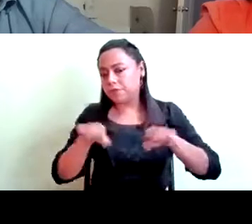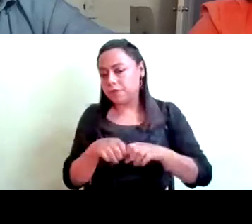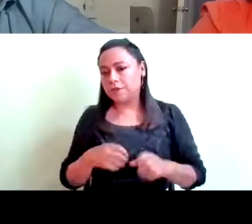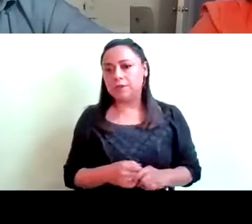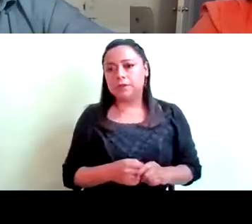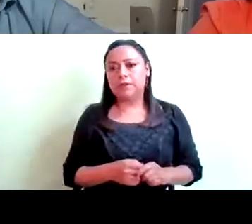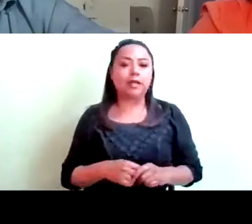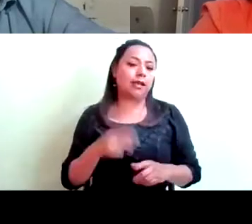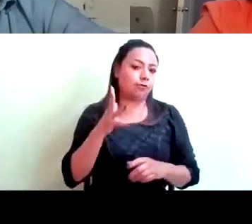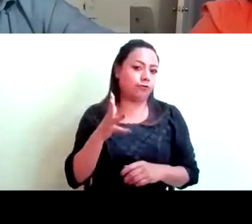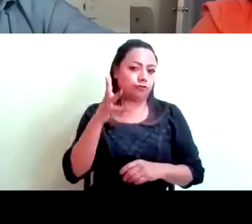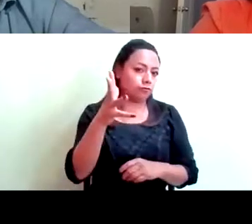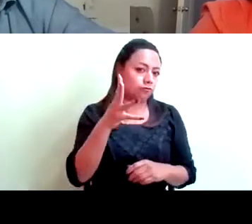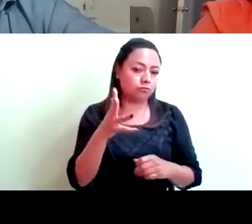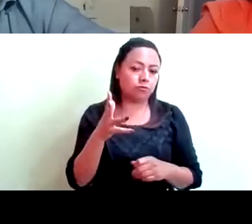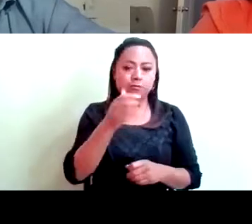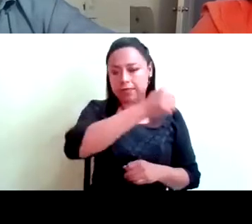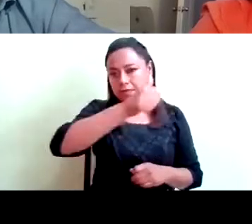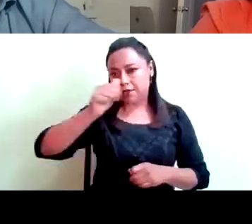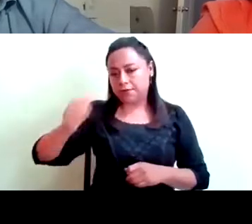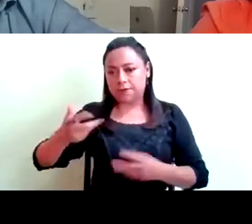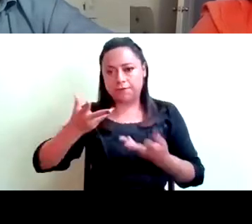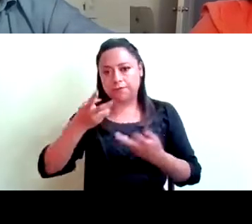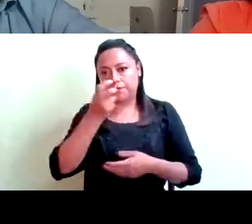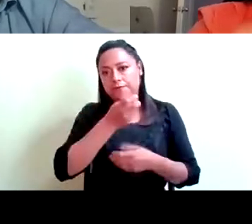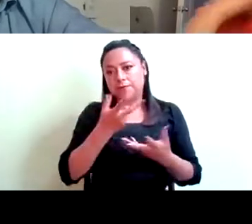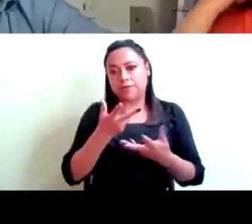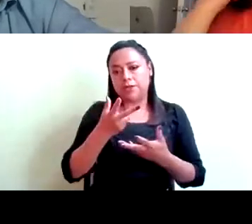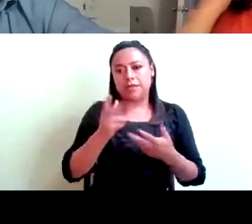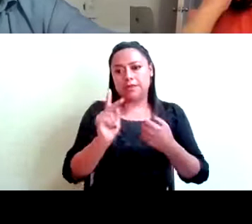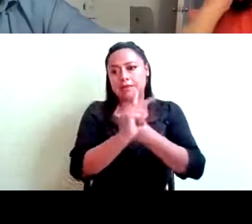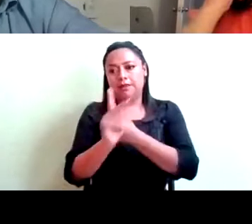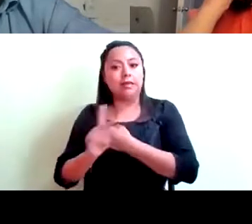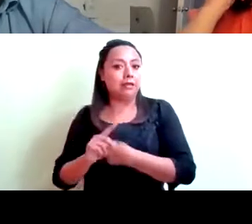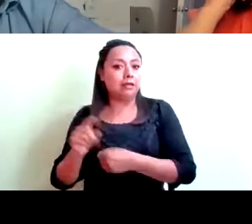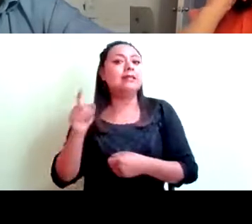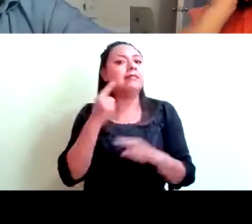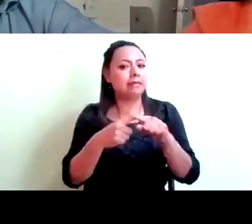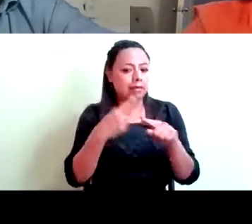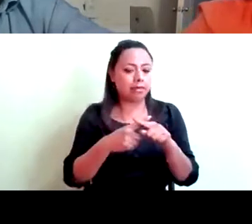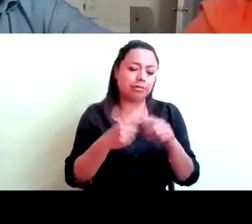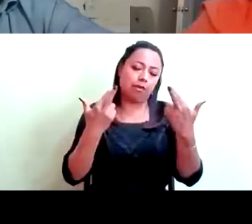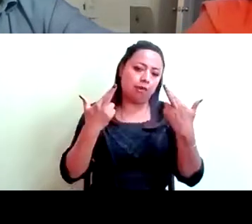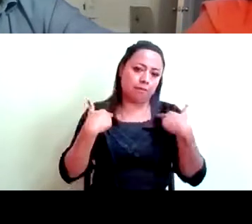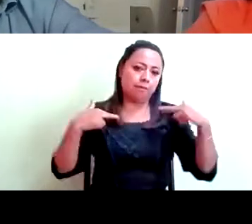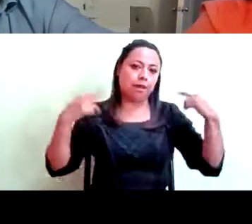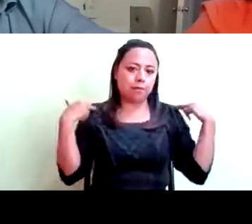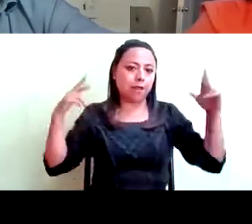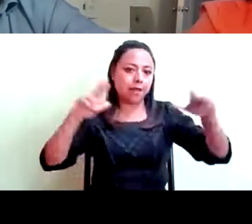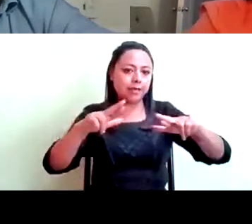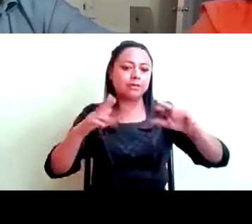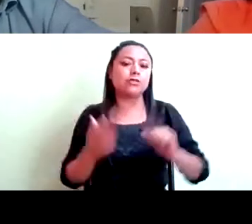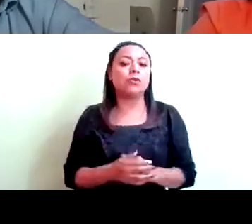de el futuro de cada una de estas naciones, pues es el profesor, ¿no? Tienen un lugar especial. Y bueno, aquí lo que